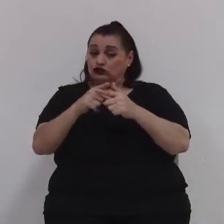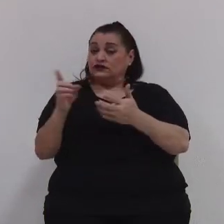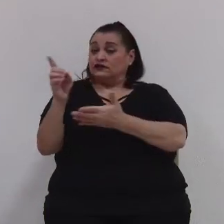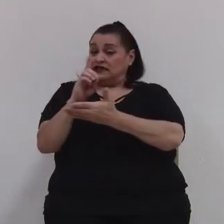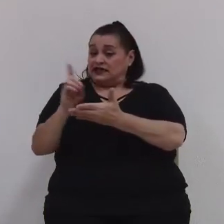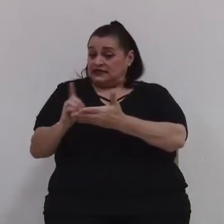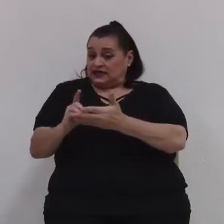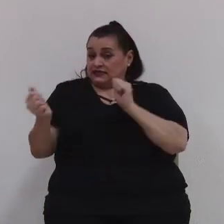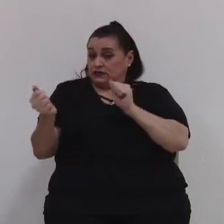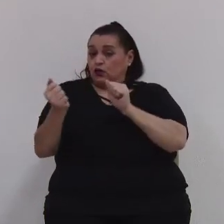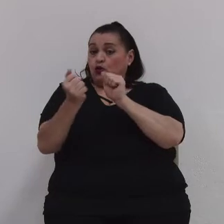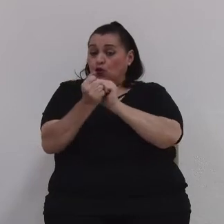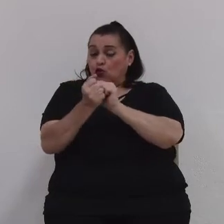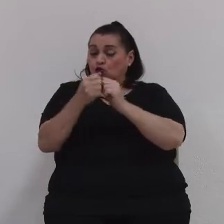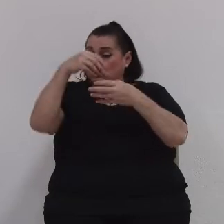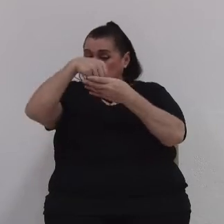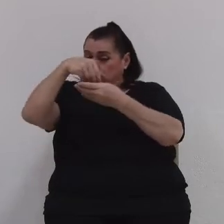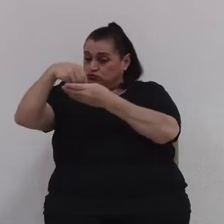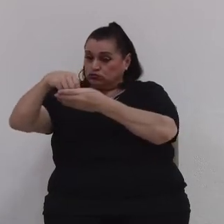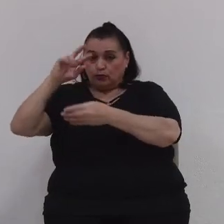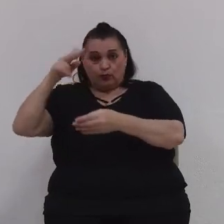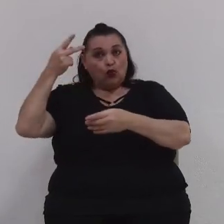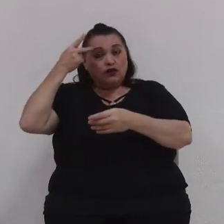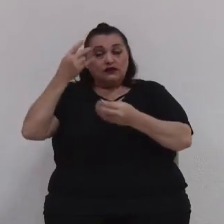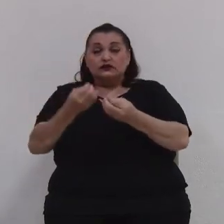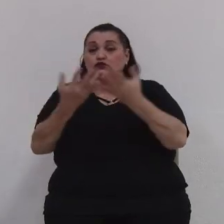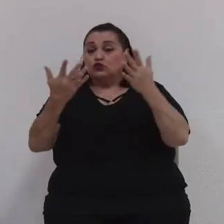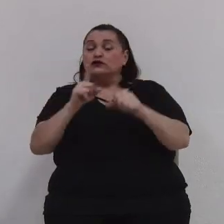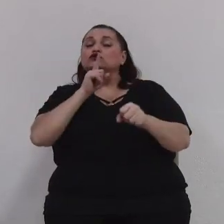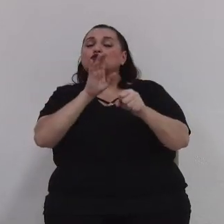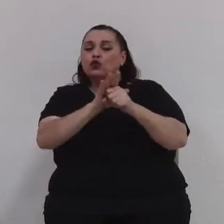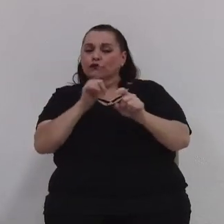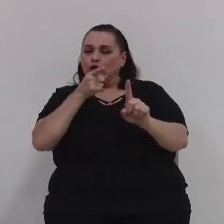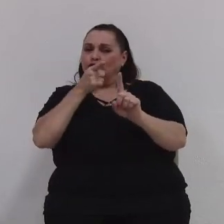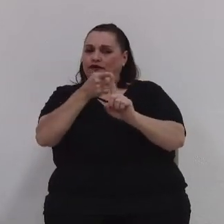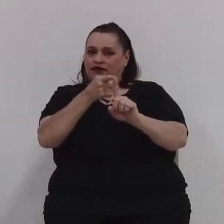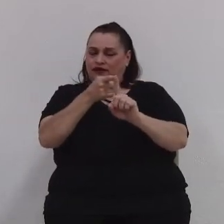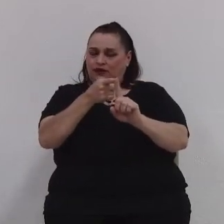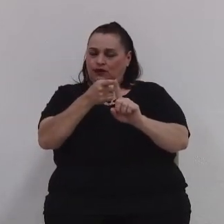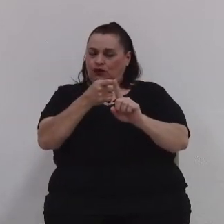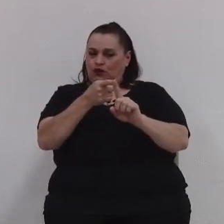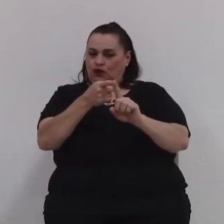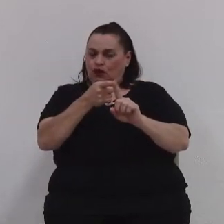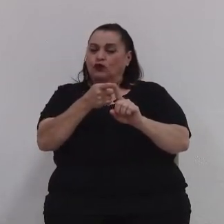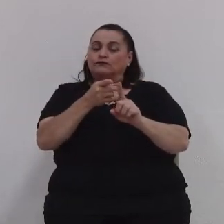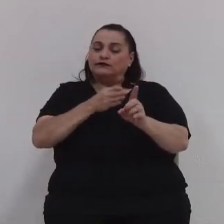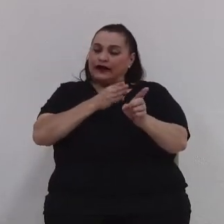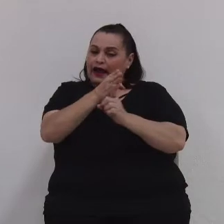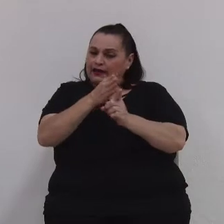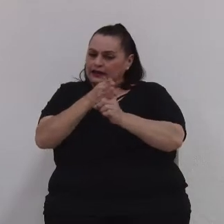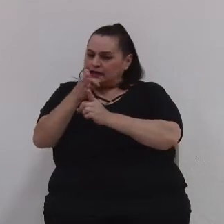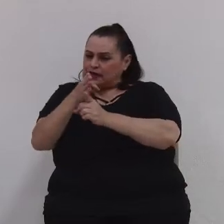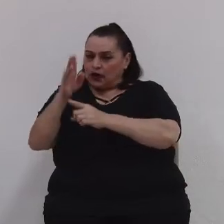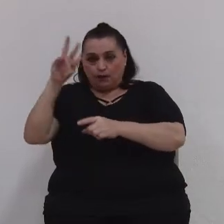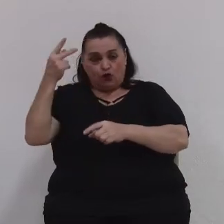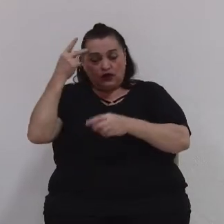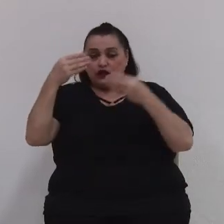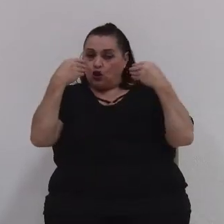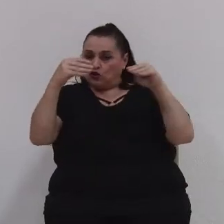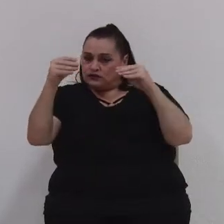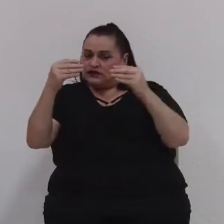un conjunto de políticas públicas que cumplen con ese objetivo. Alinear las políticas comerciales, alinear la política